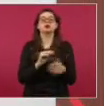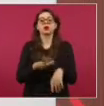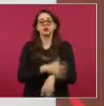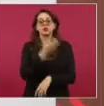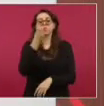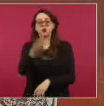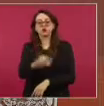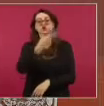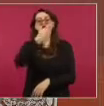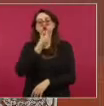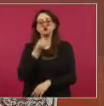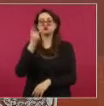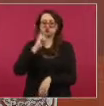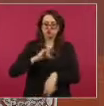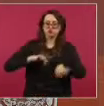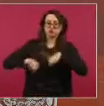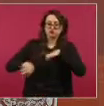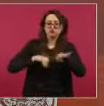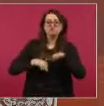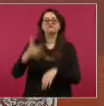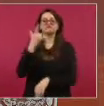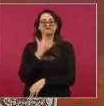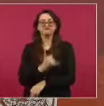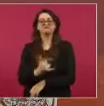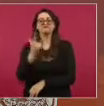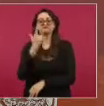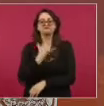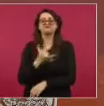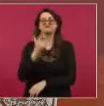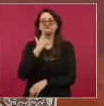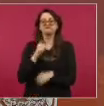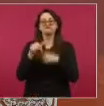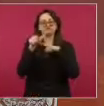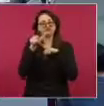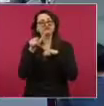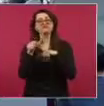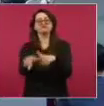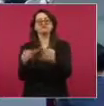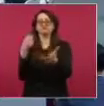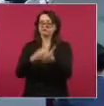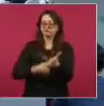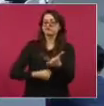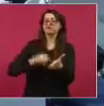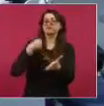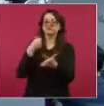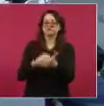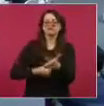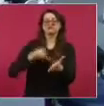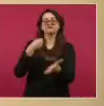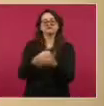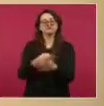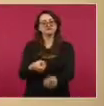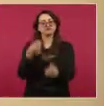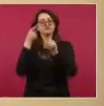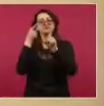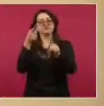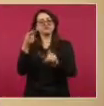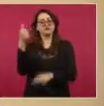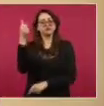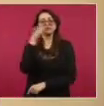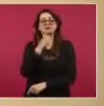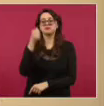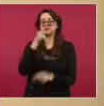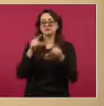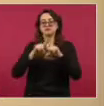trabajadores perseveramos y lo seguiremos haciendo en nuestras ideas sociales y sindicales, buscando aportarle siempre a la